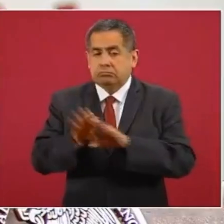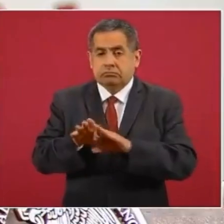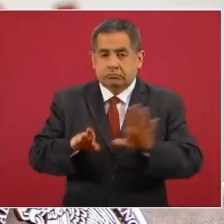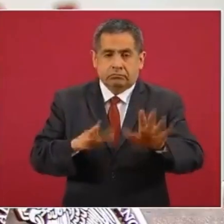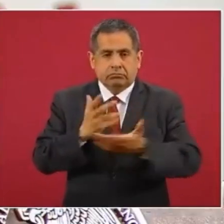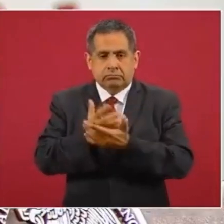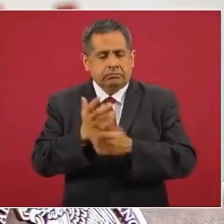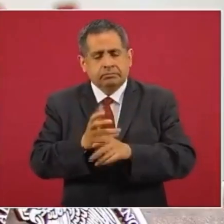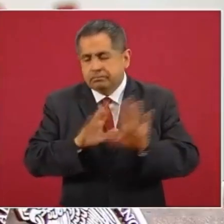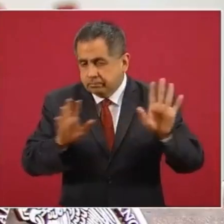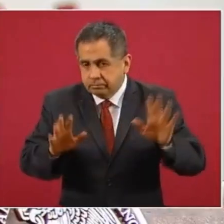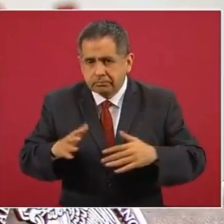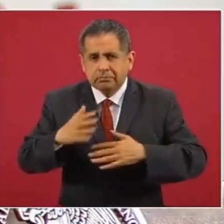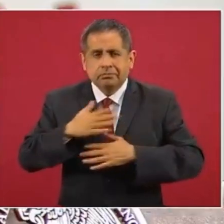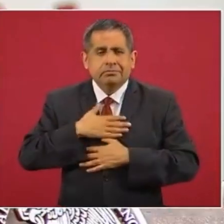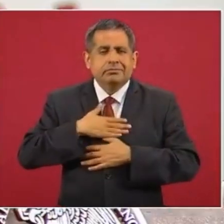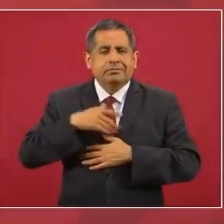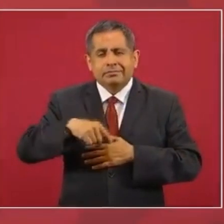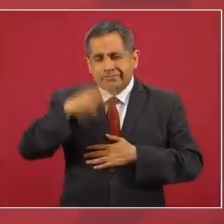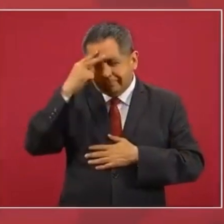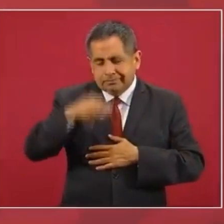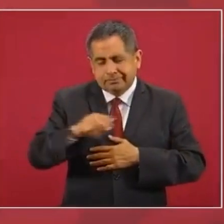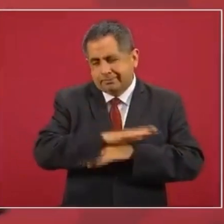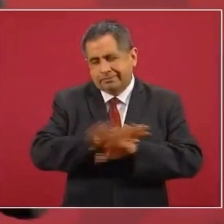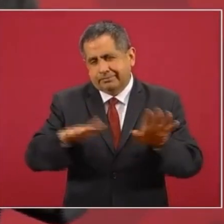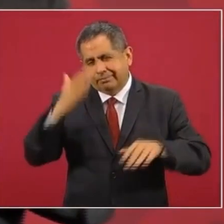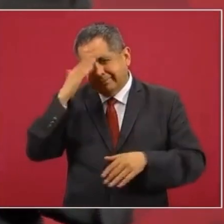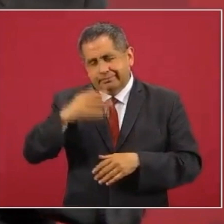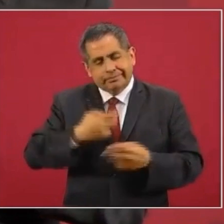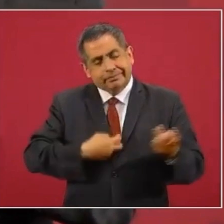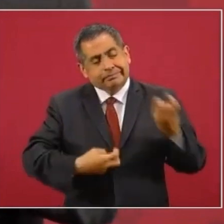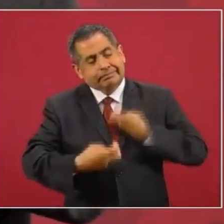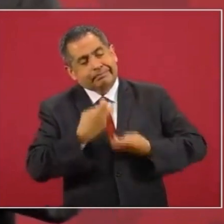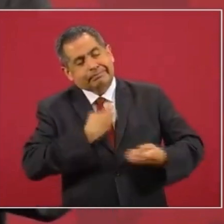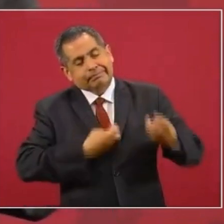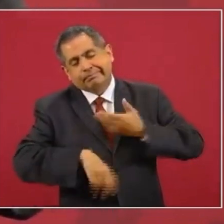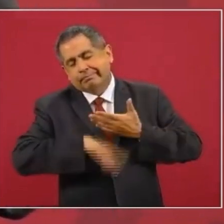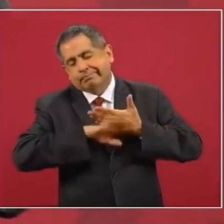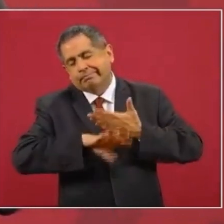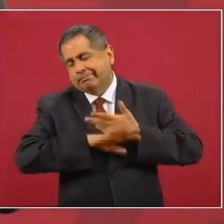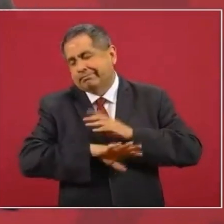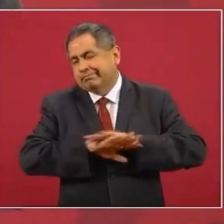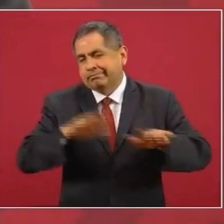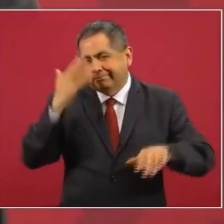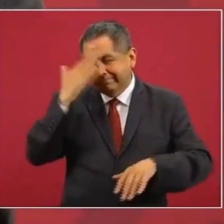porque lo de México, pues ya estamos acostumbrados.